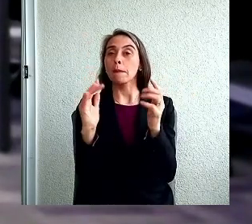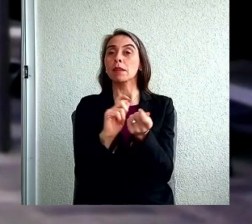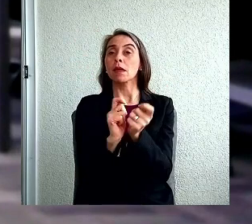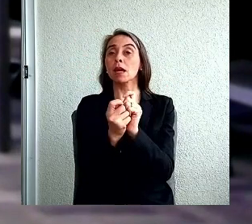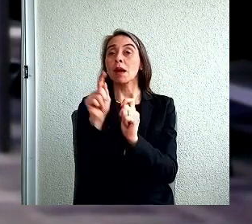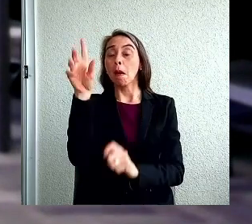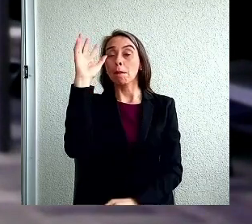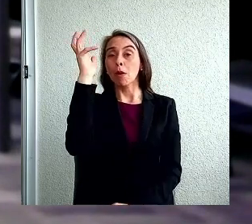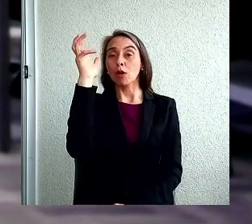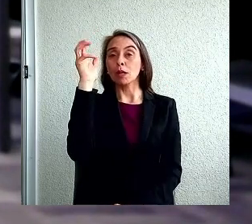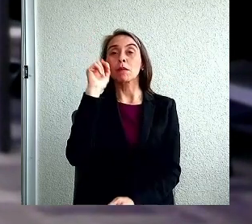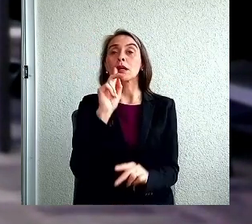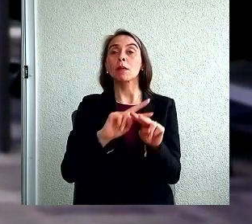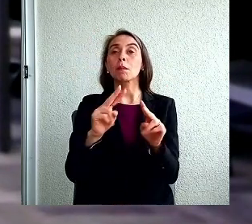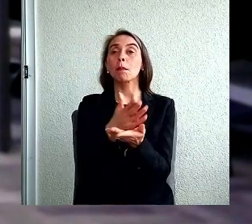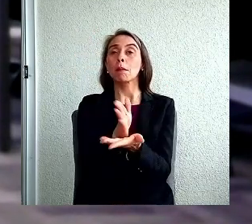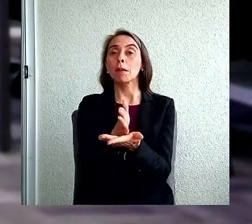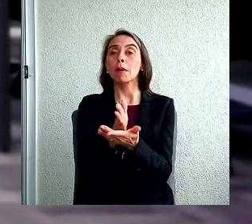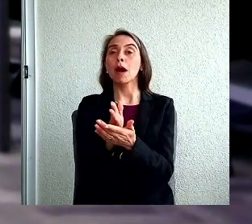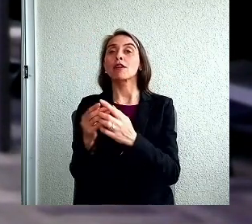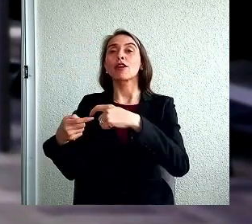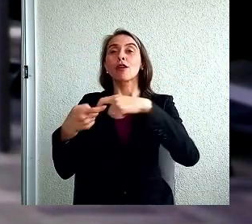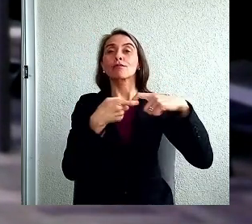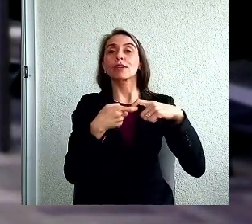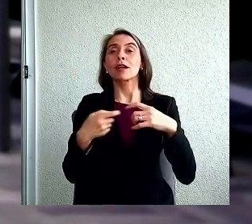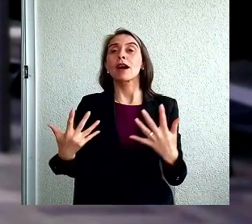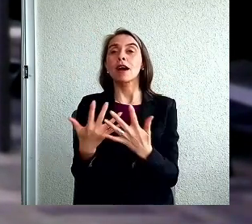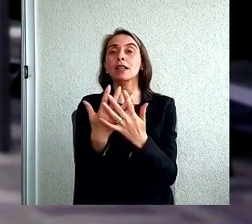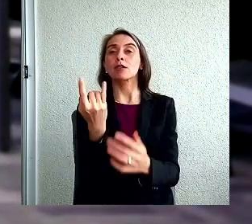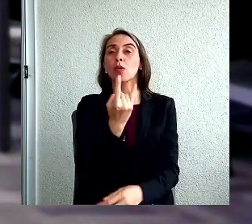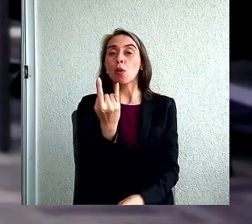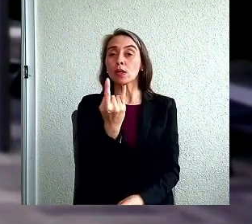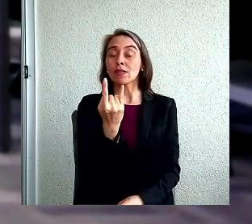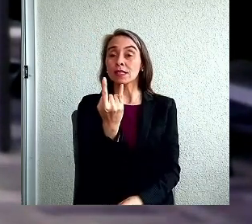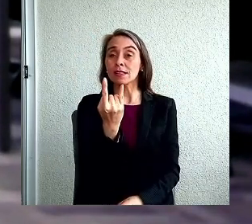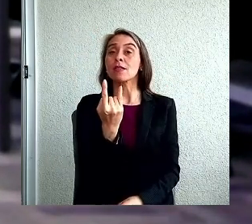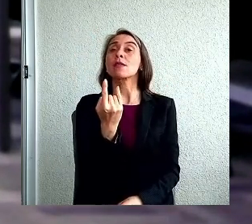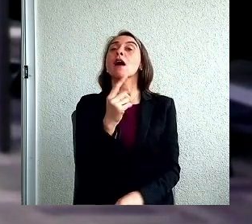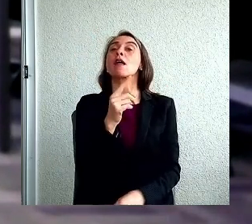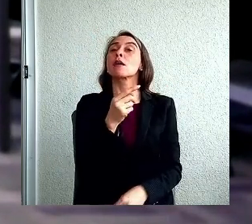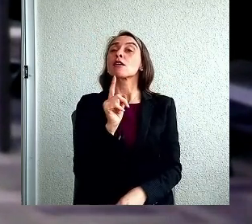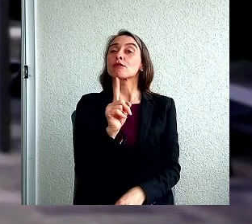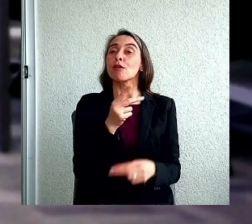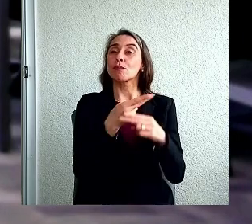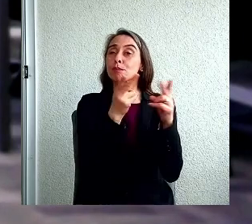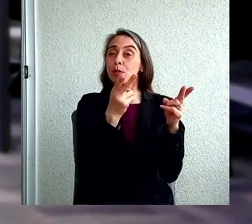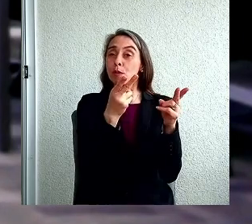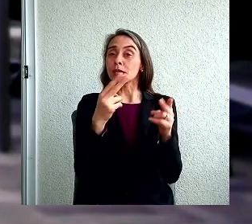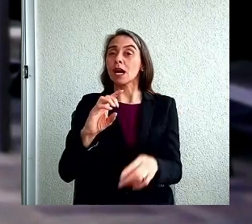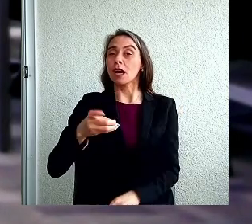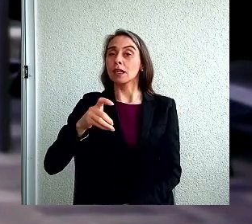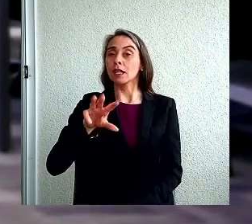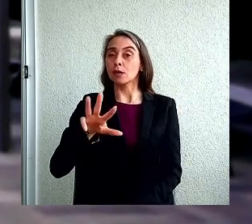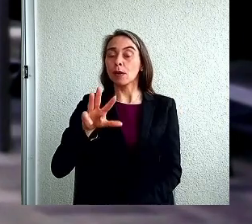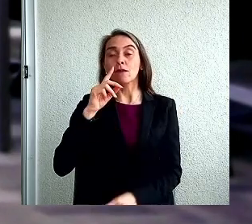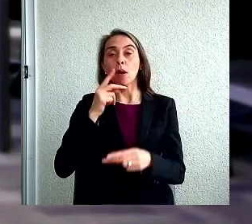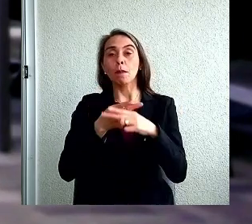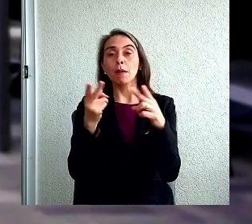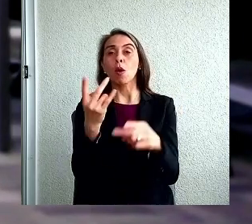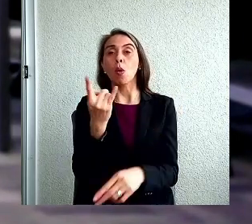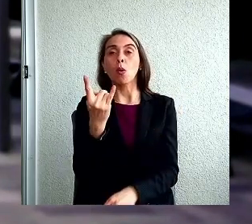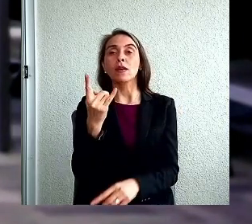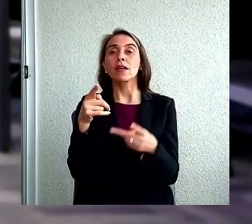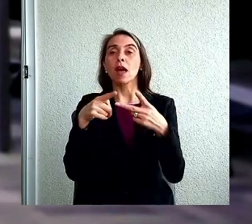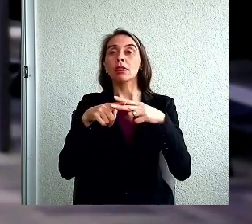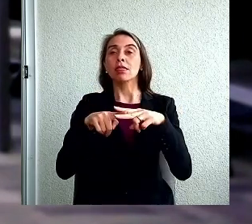de Universidades Públicas No Estatales G9 y presentado por la Universidad Técnica Federico Santa María. Nuestro medio